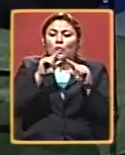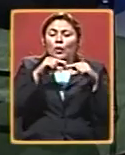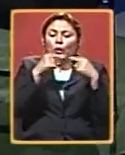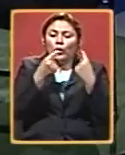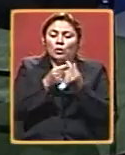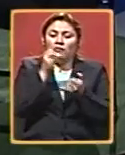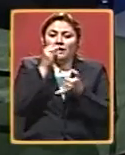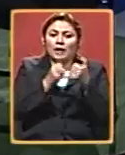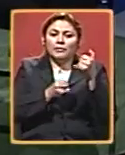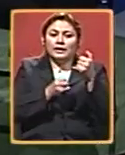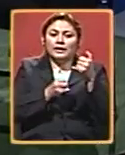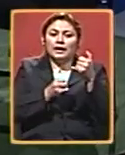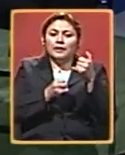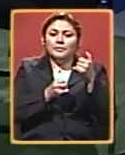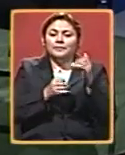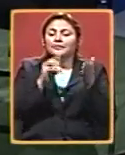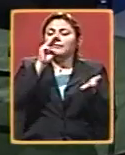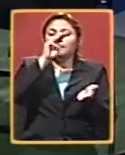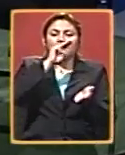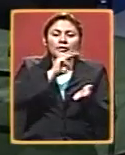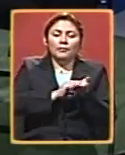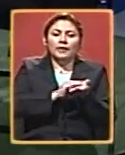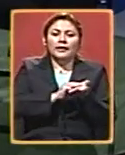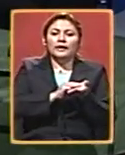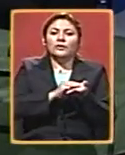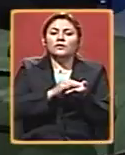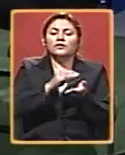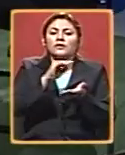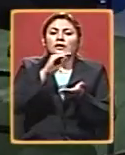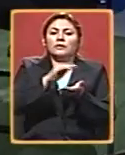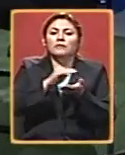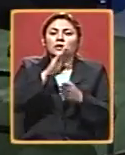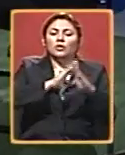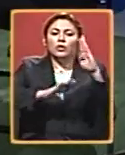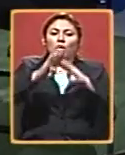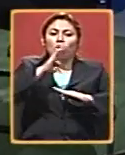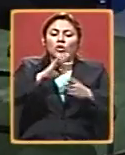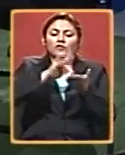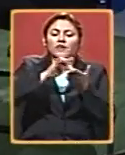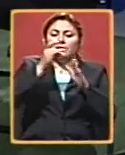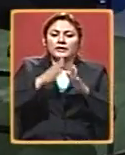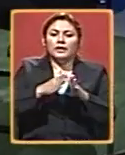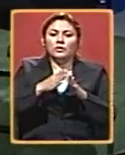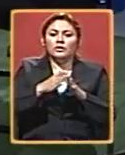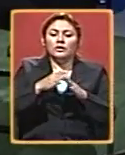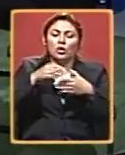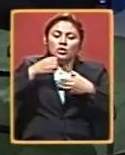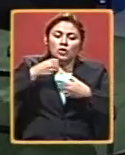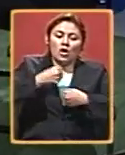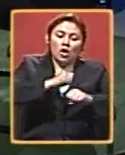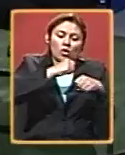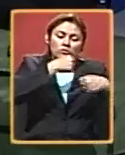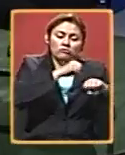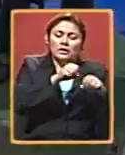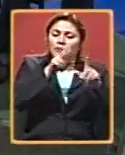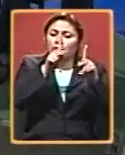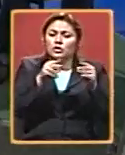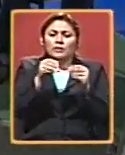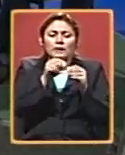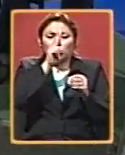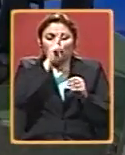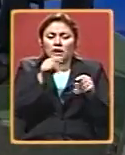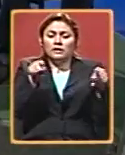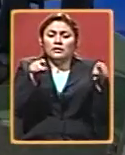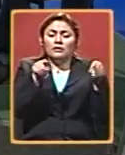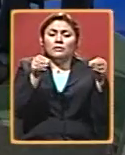grupo que al final pasa por médicos, microbiólogos, farmacéuticos, misceláneos, de la persona más humilde de la estructura hasta la persona de más